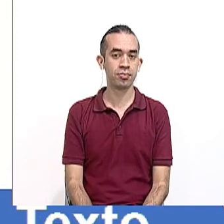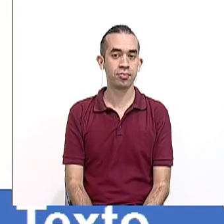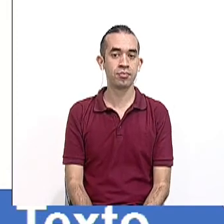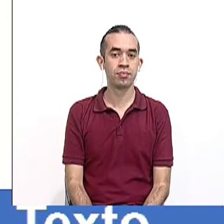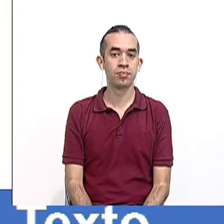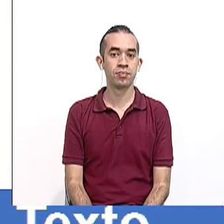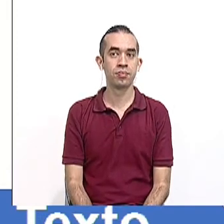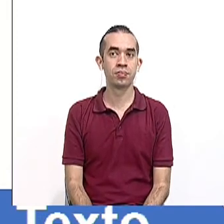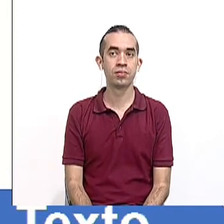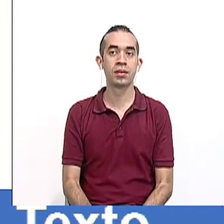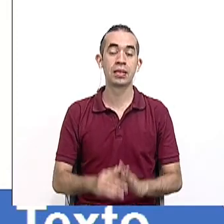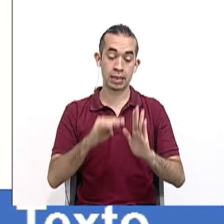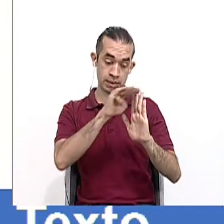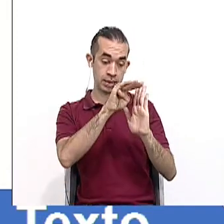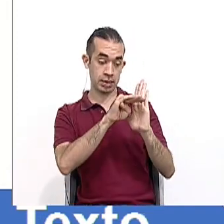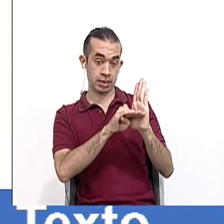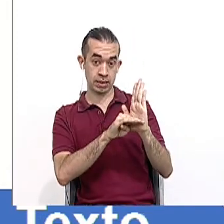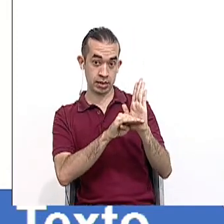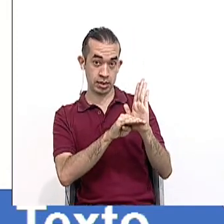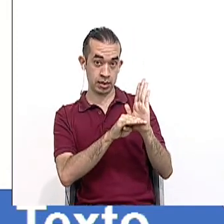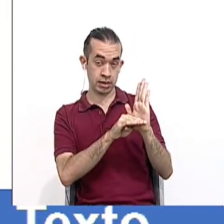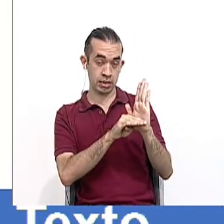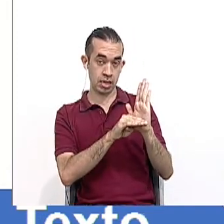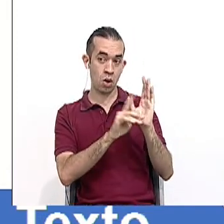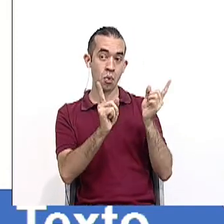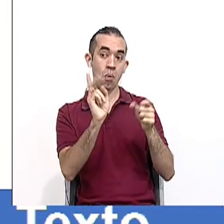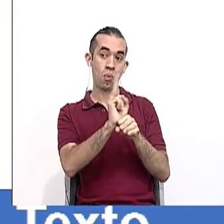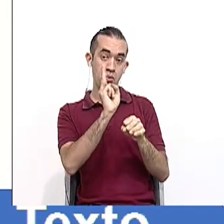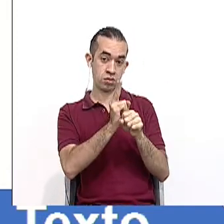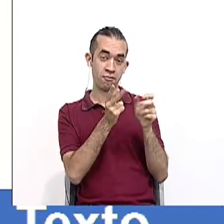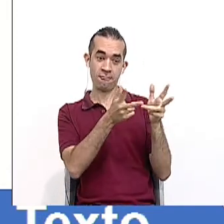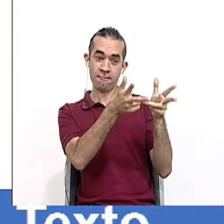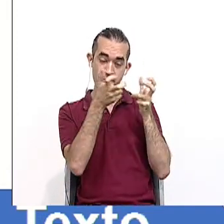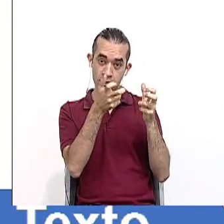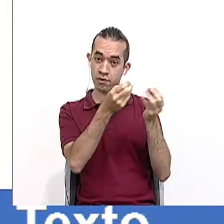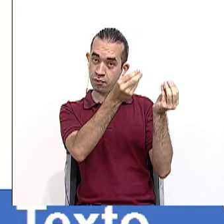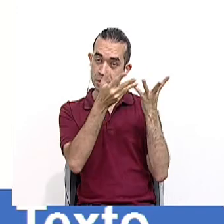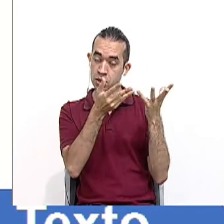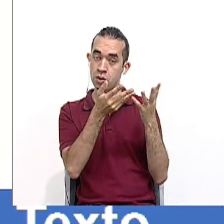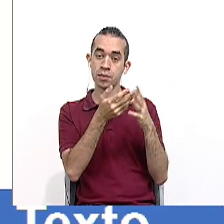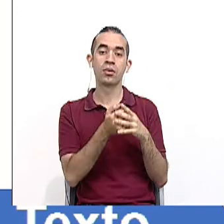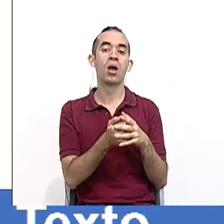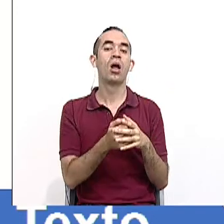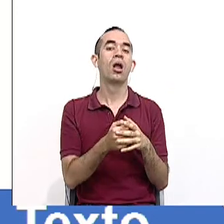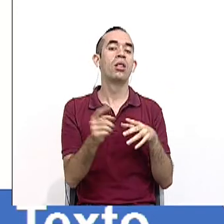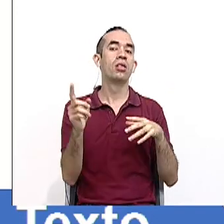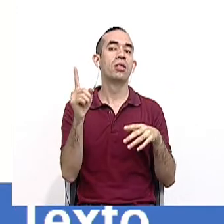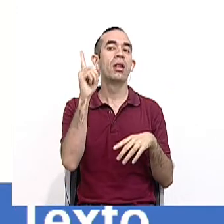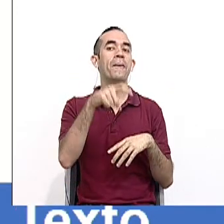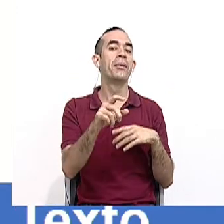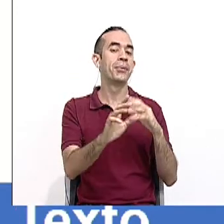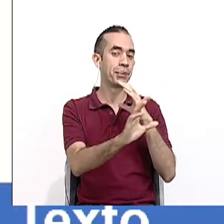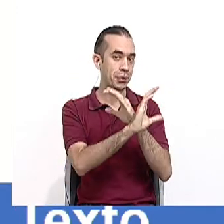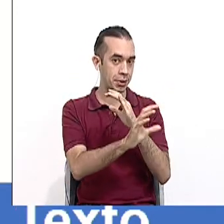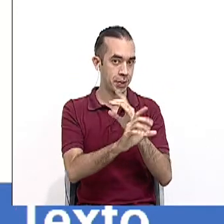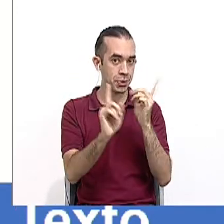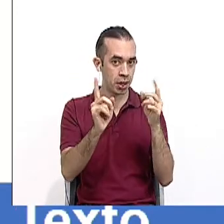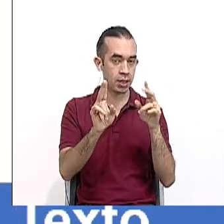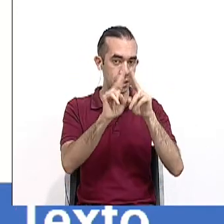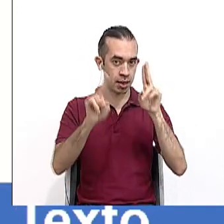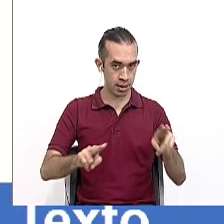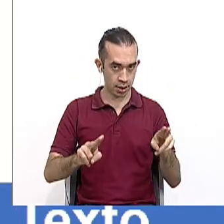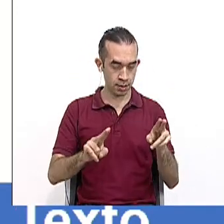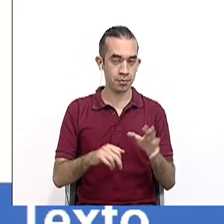En las fuentes debemos revisar cuáles son los sitios que observamos o estudiamos. Por eso